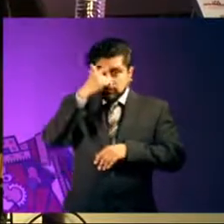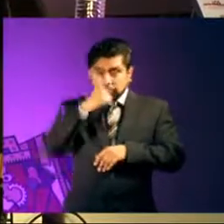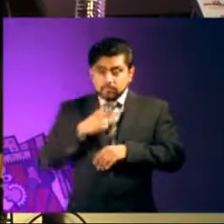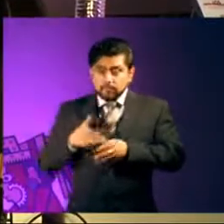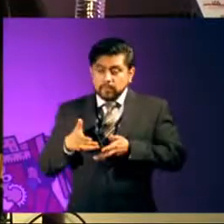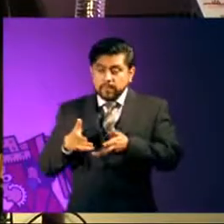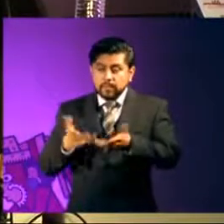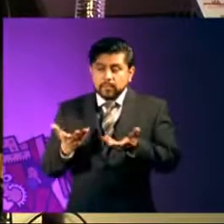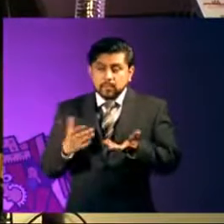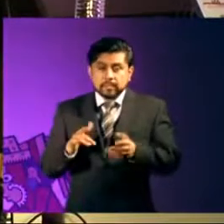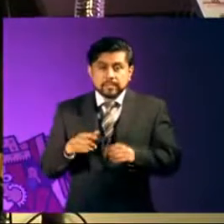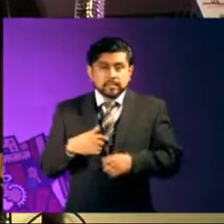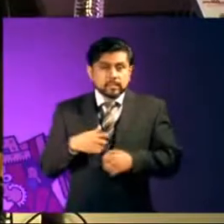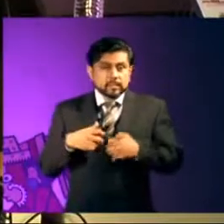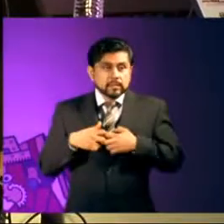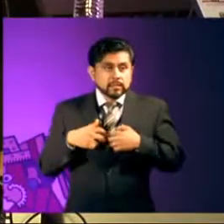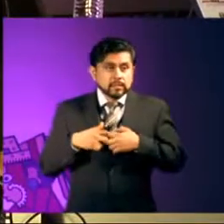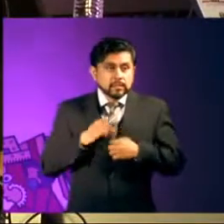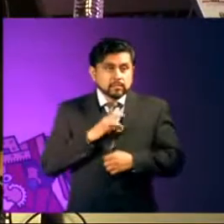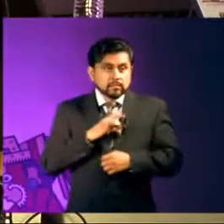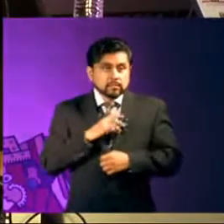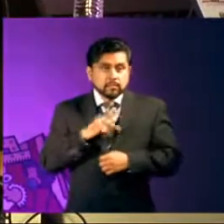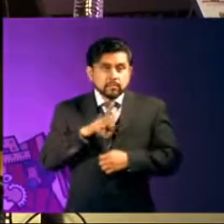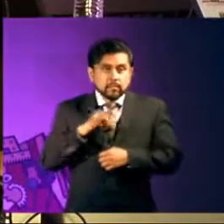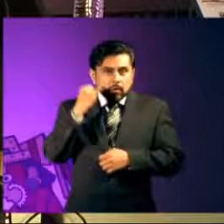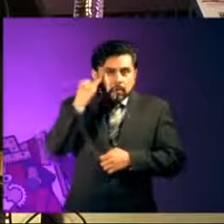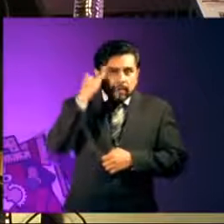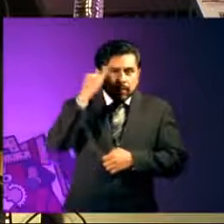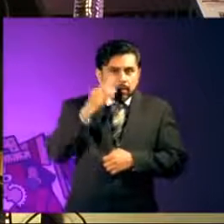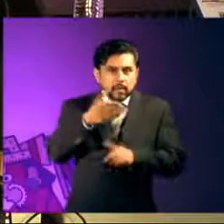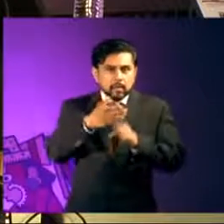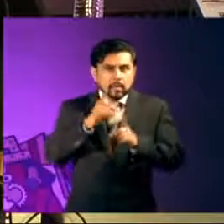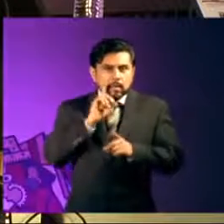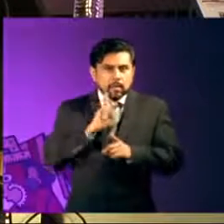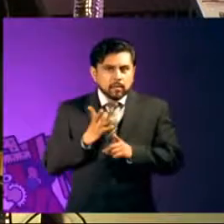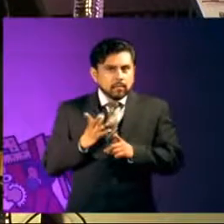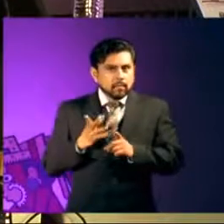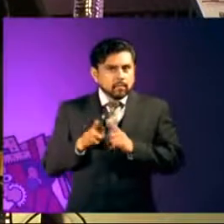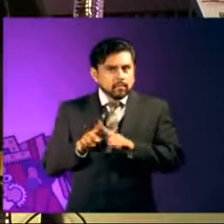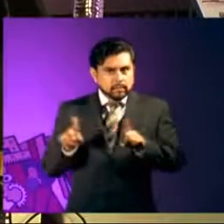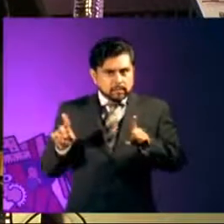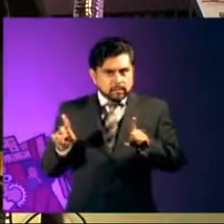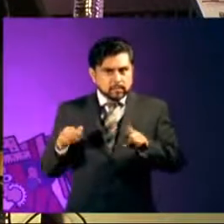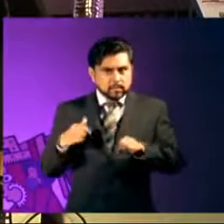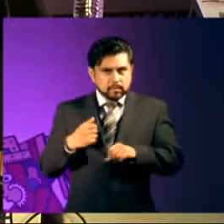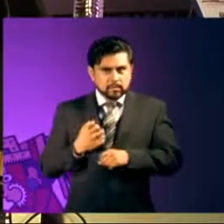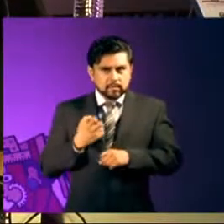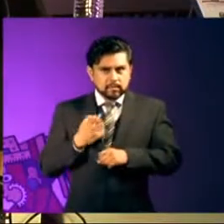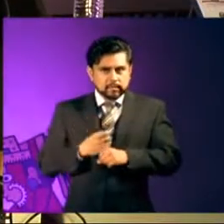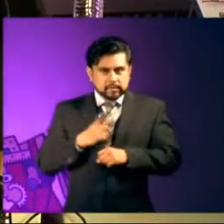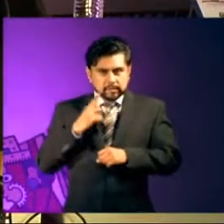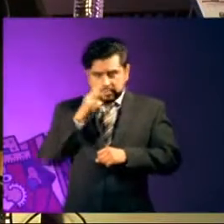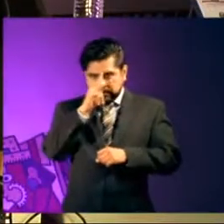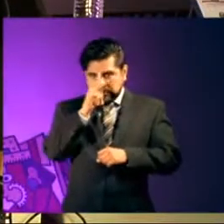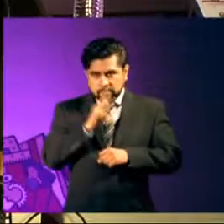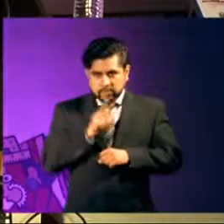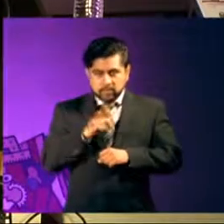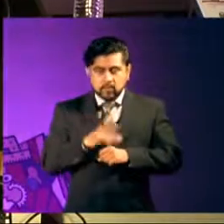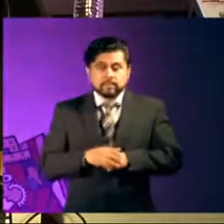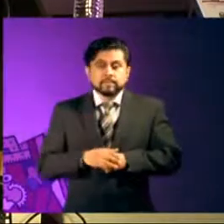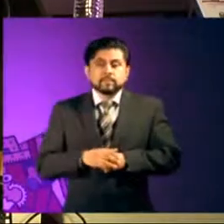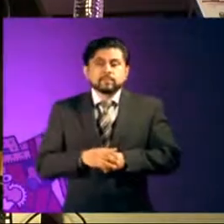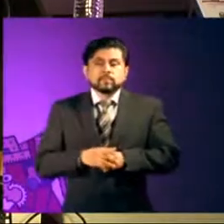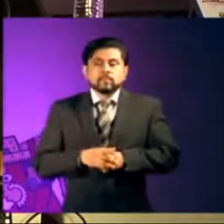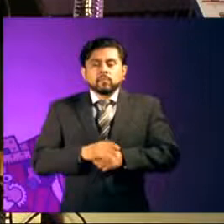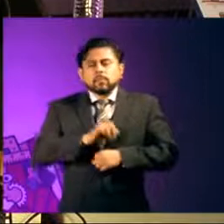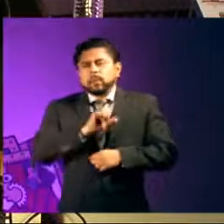no me imagino lo que sienten las mujeres y ya eso me da un privilegio con respecto a ellas y